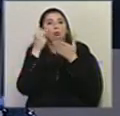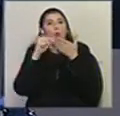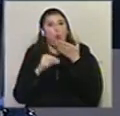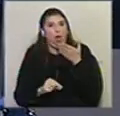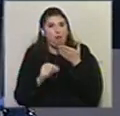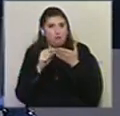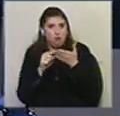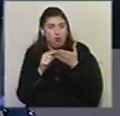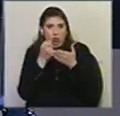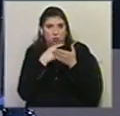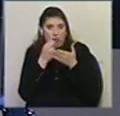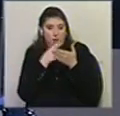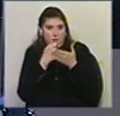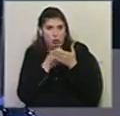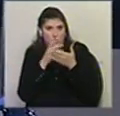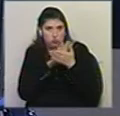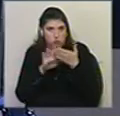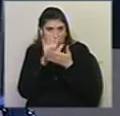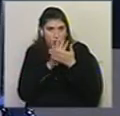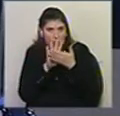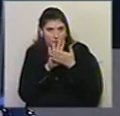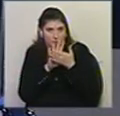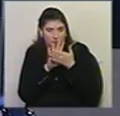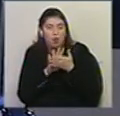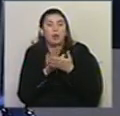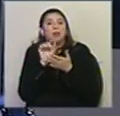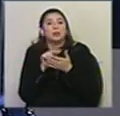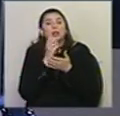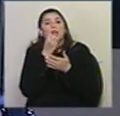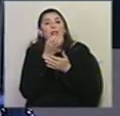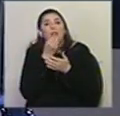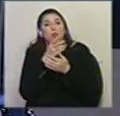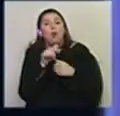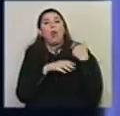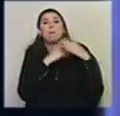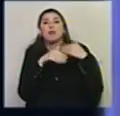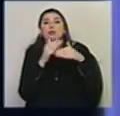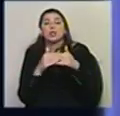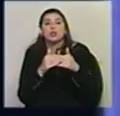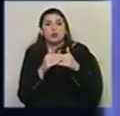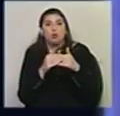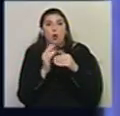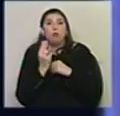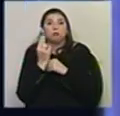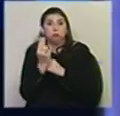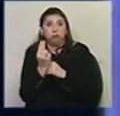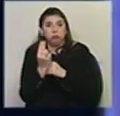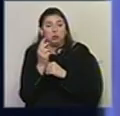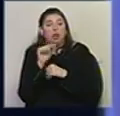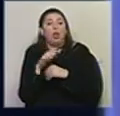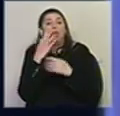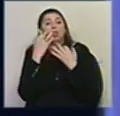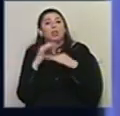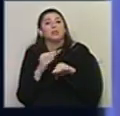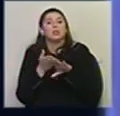terapéutico nacional validado. O sea, toman el criterio de que el proceso de habilitación de un medicamento tiene que tener el paso,